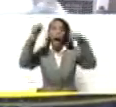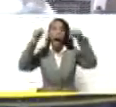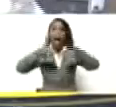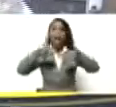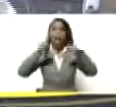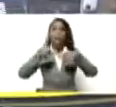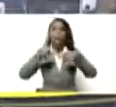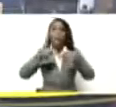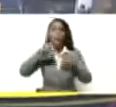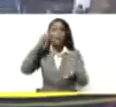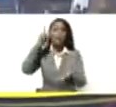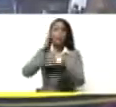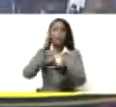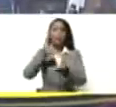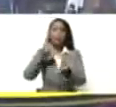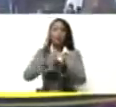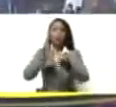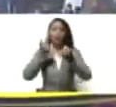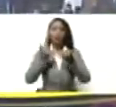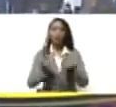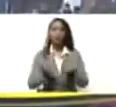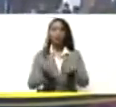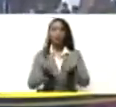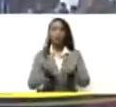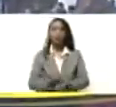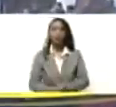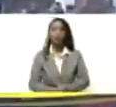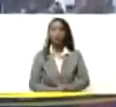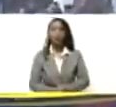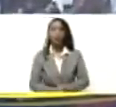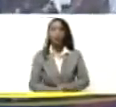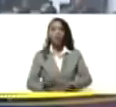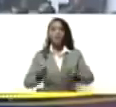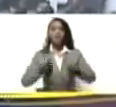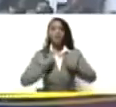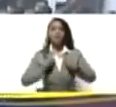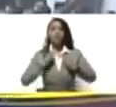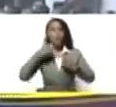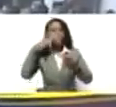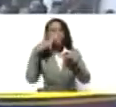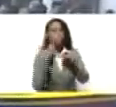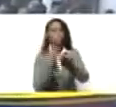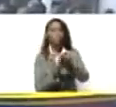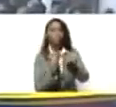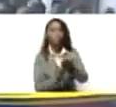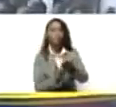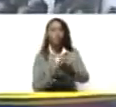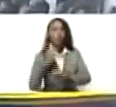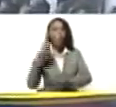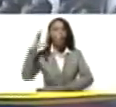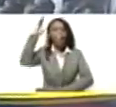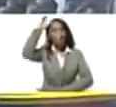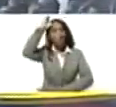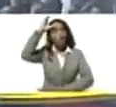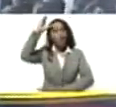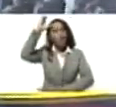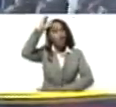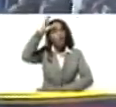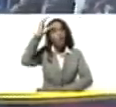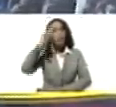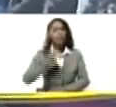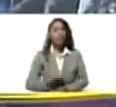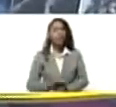hermoso bendiciones para el estado lara y para todo nuestro pueblo allá está también josé vázquez del guárico al